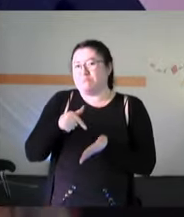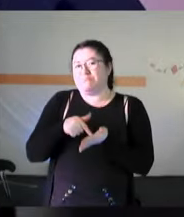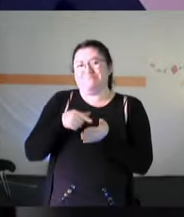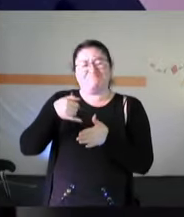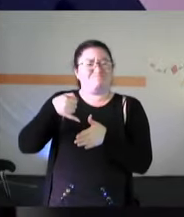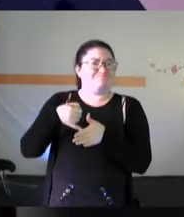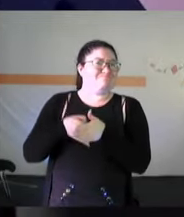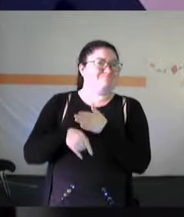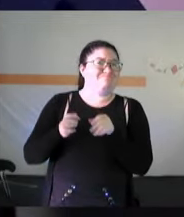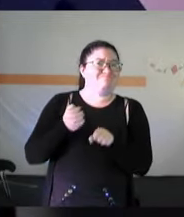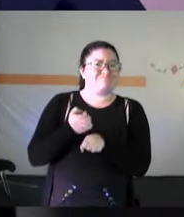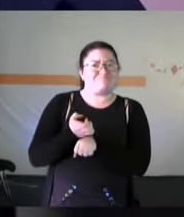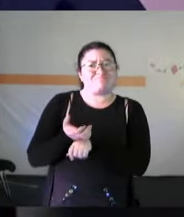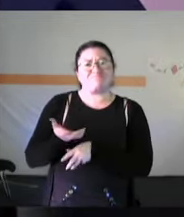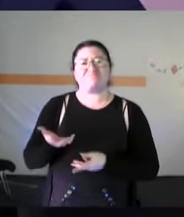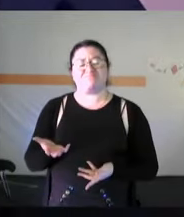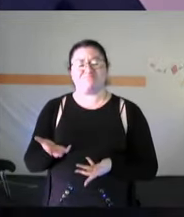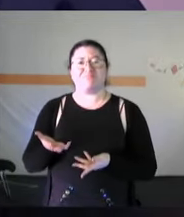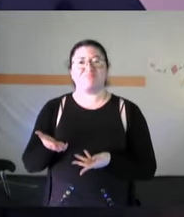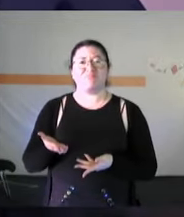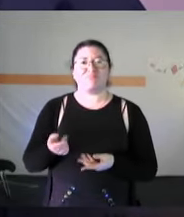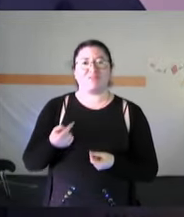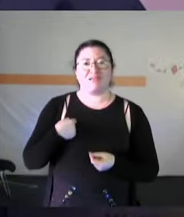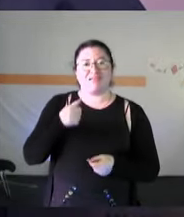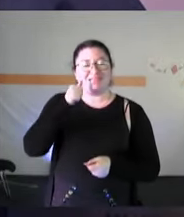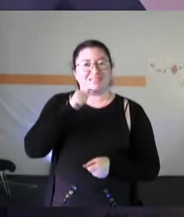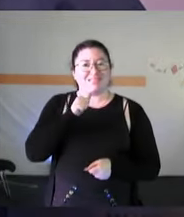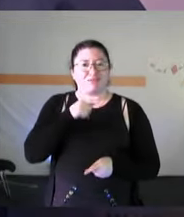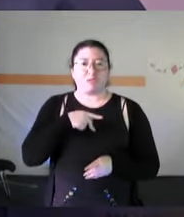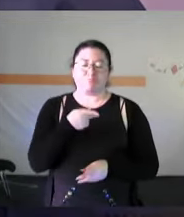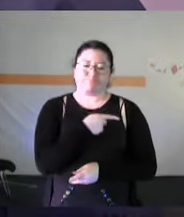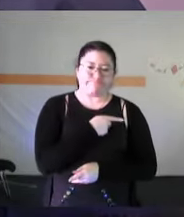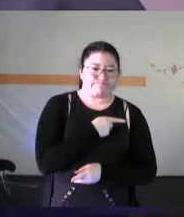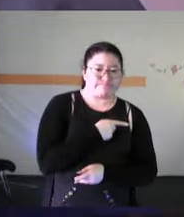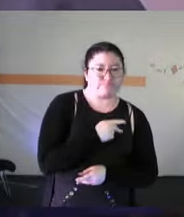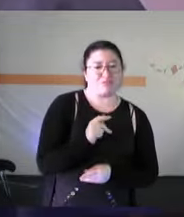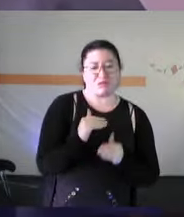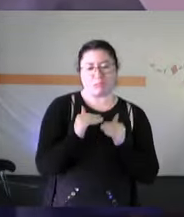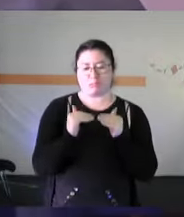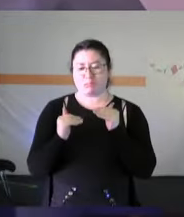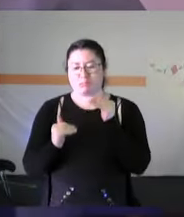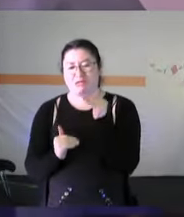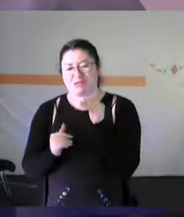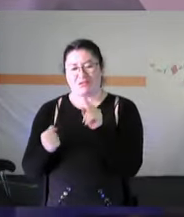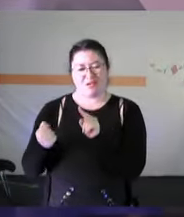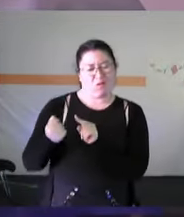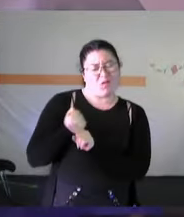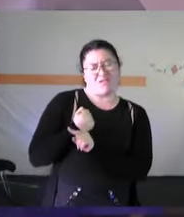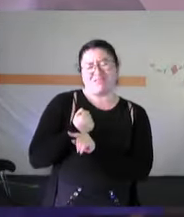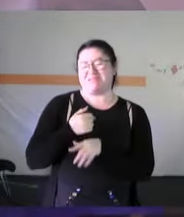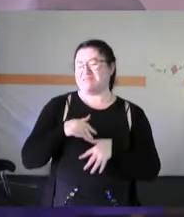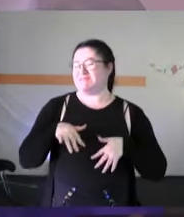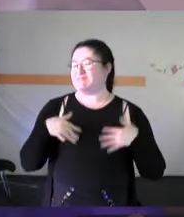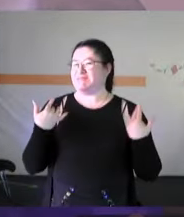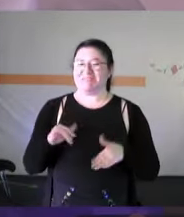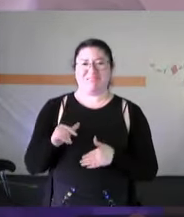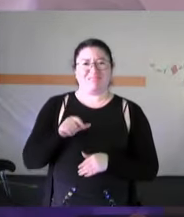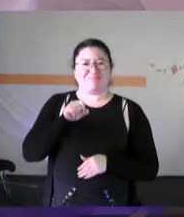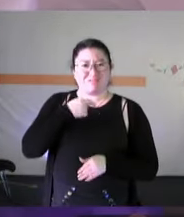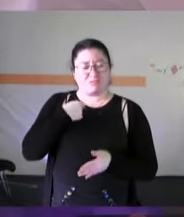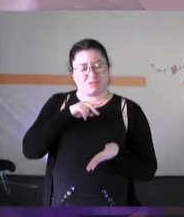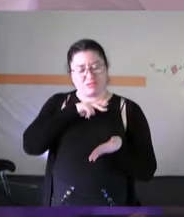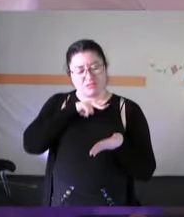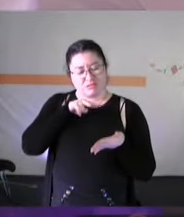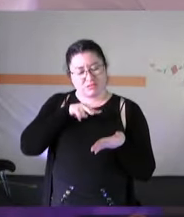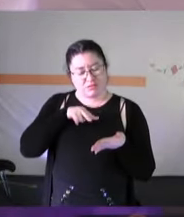niña racializada, atravesada por la pobreza, por la desigualdad, por la violencia. Y de lo que